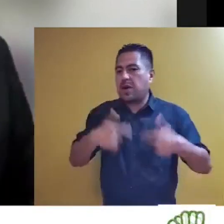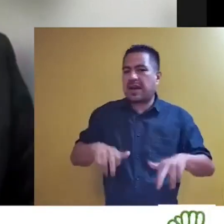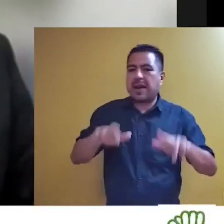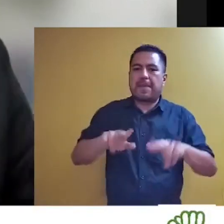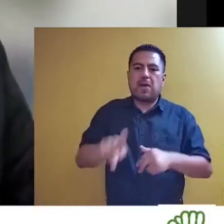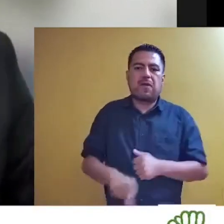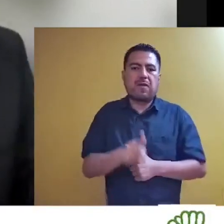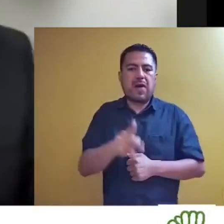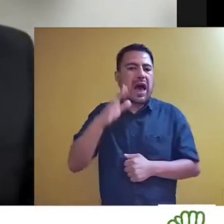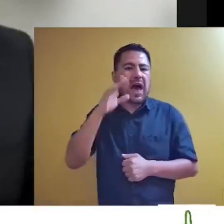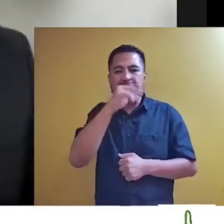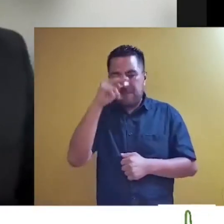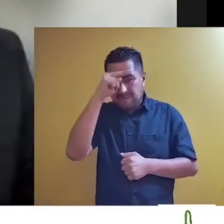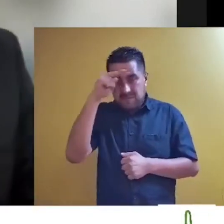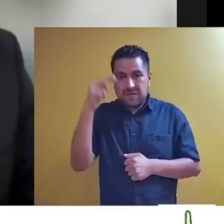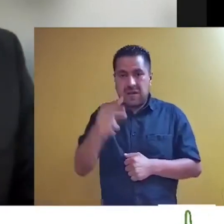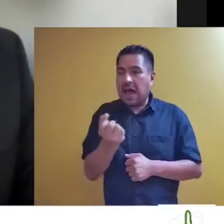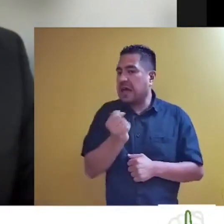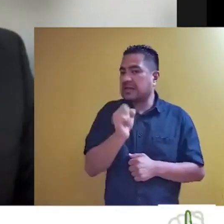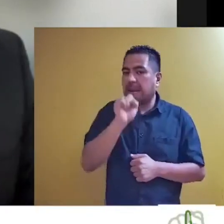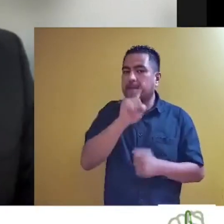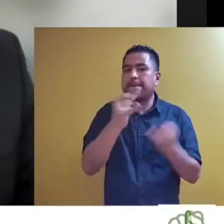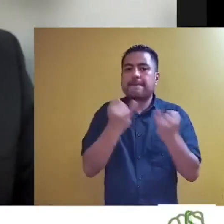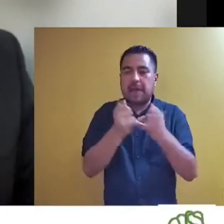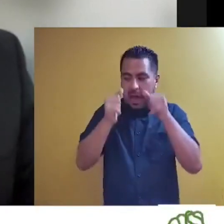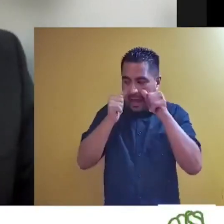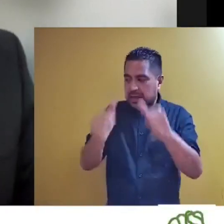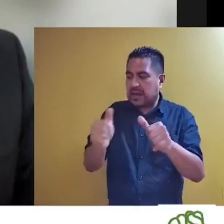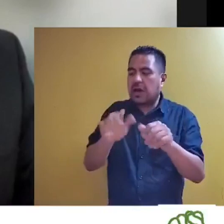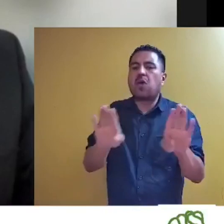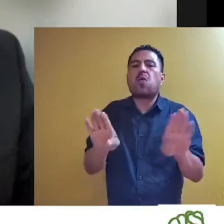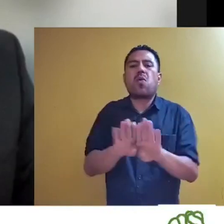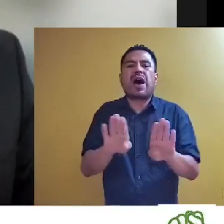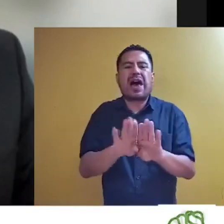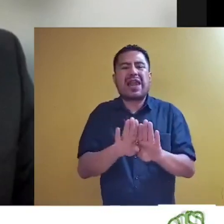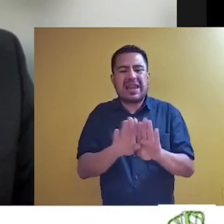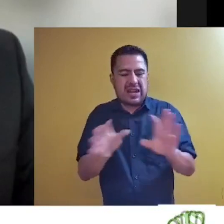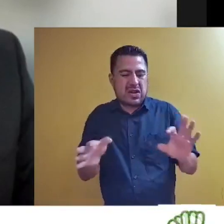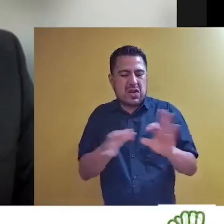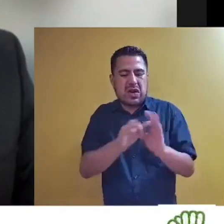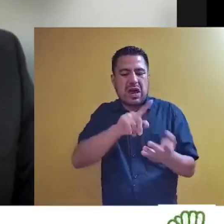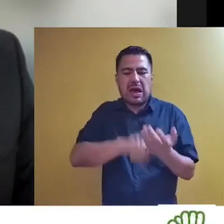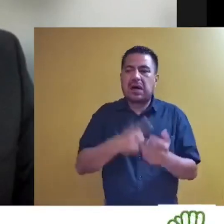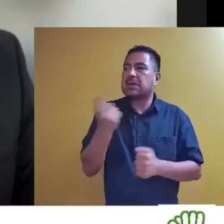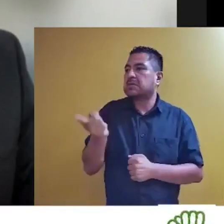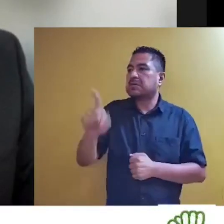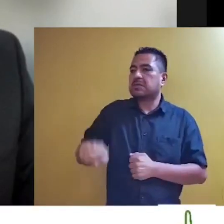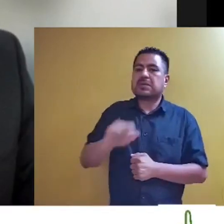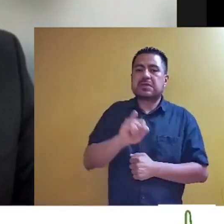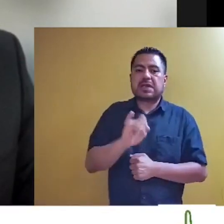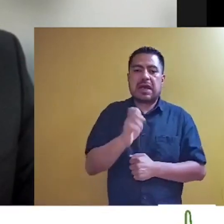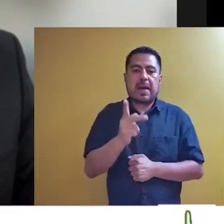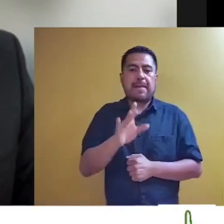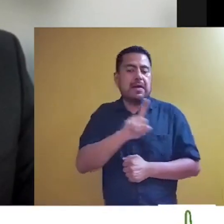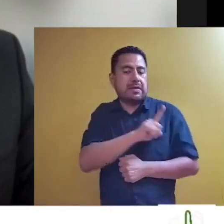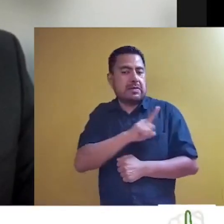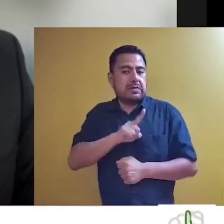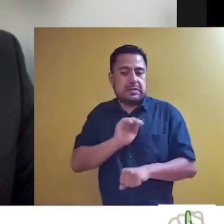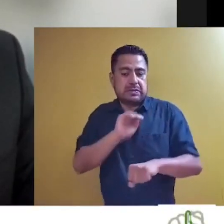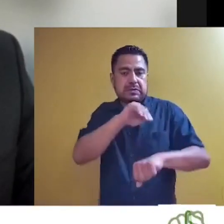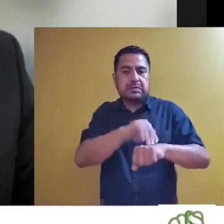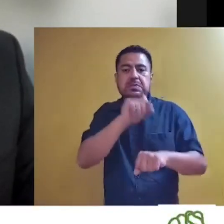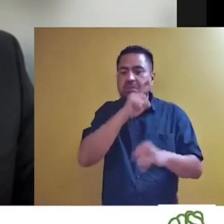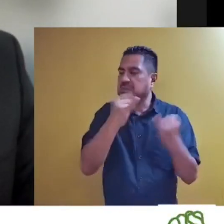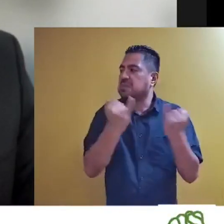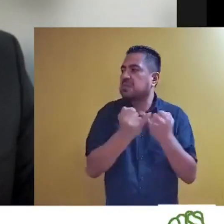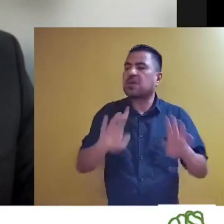del pueblo afromexicano. Asimismo, en atención al efecto intercomunis, se ordena al Instituto Electoral que también se contemple una dieta